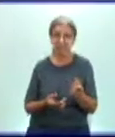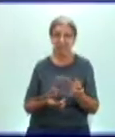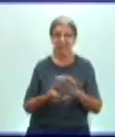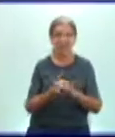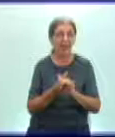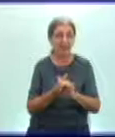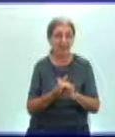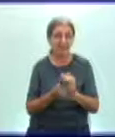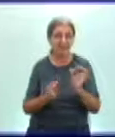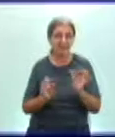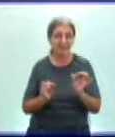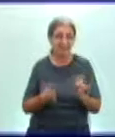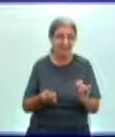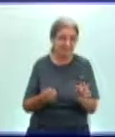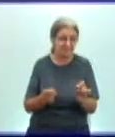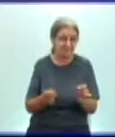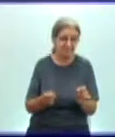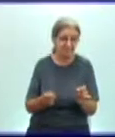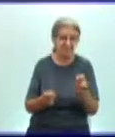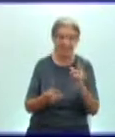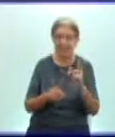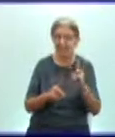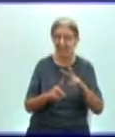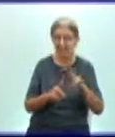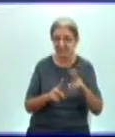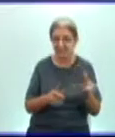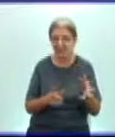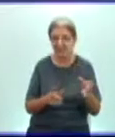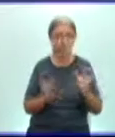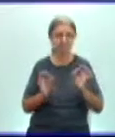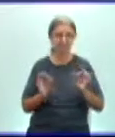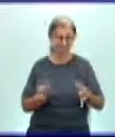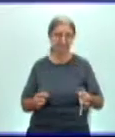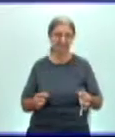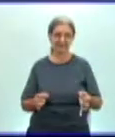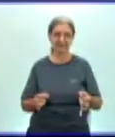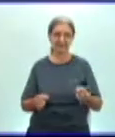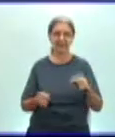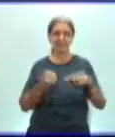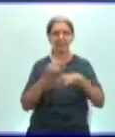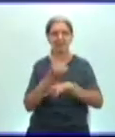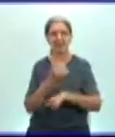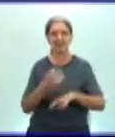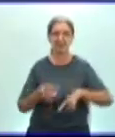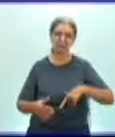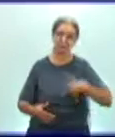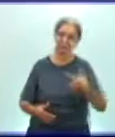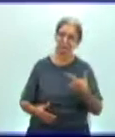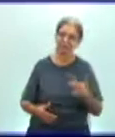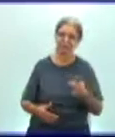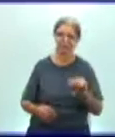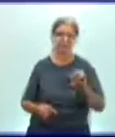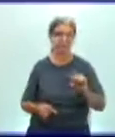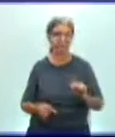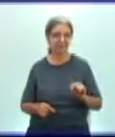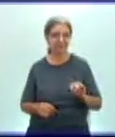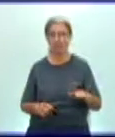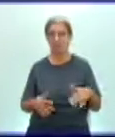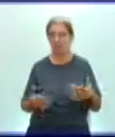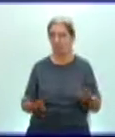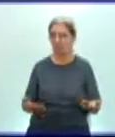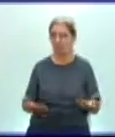donde siempre se aprende para aumentar, para profundizar su cultura. Así que vamos a continuar con el género